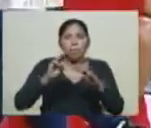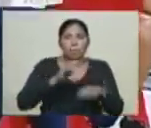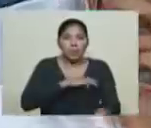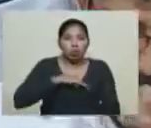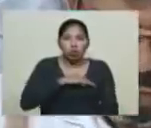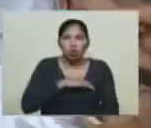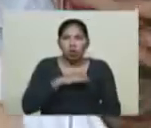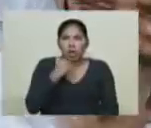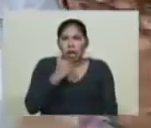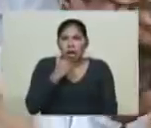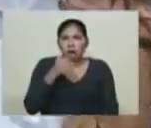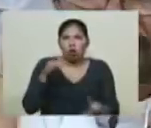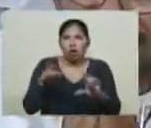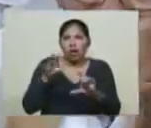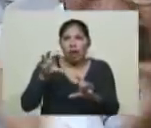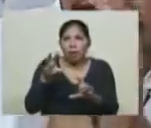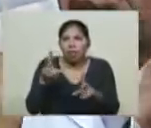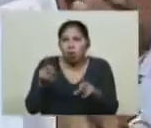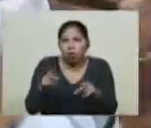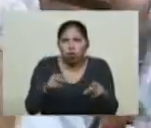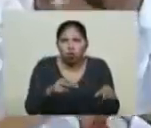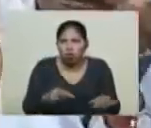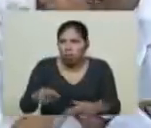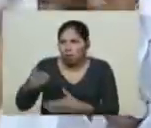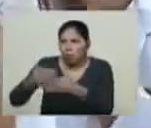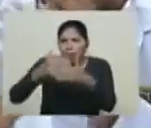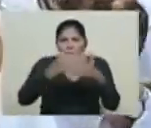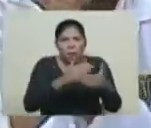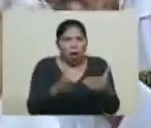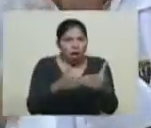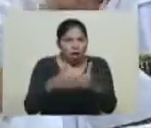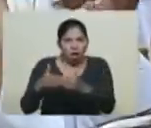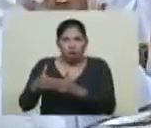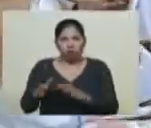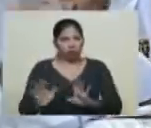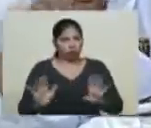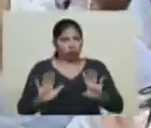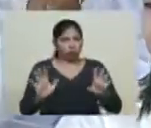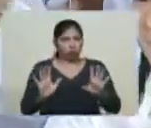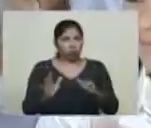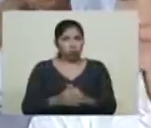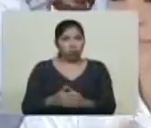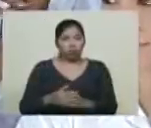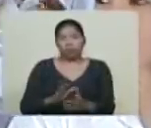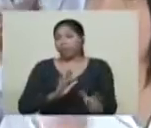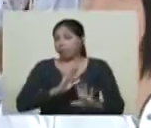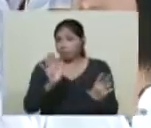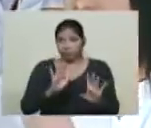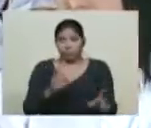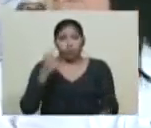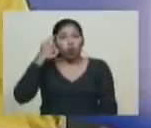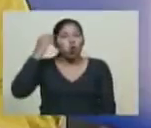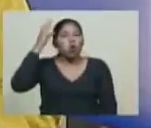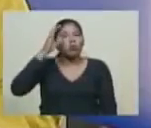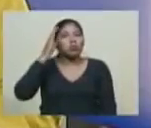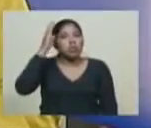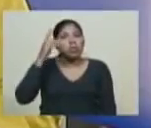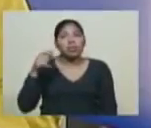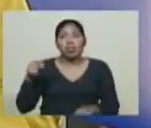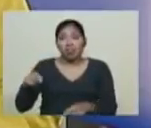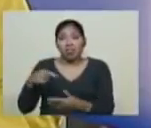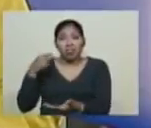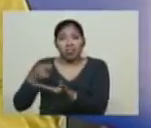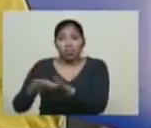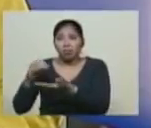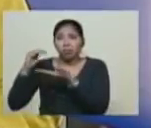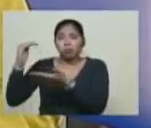patria, jamás. Debemos tener conciencia de eso. Al contrario, esta inversión la